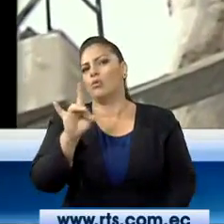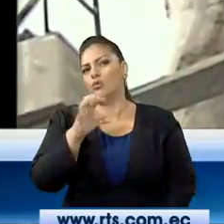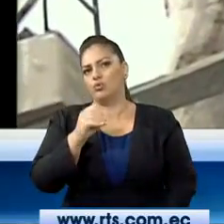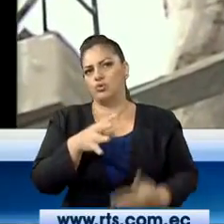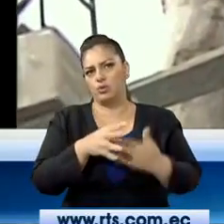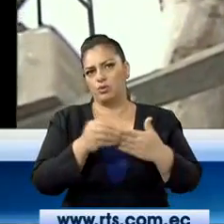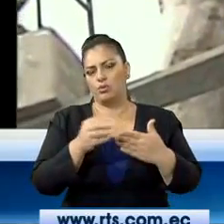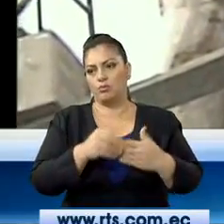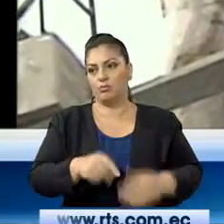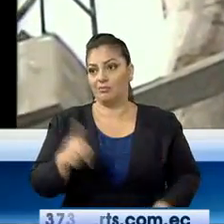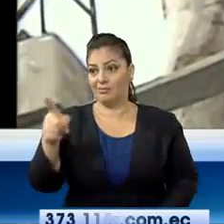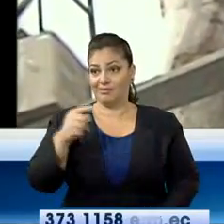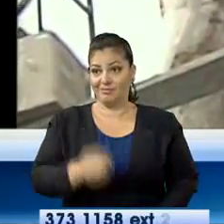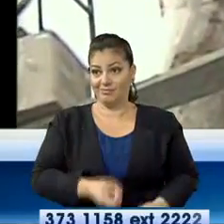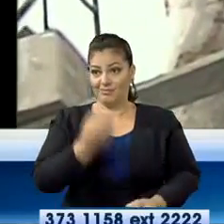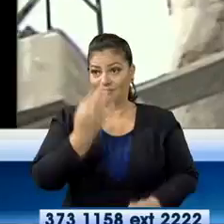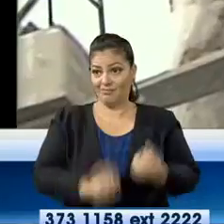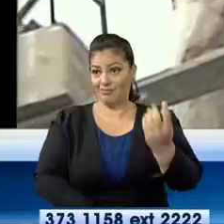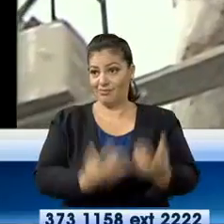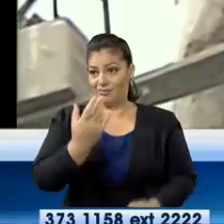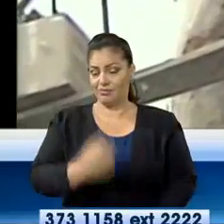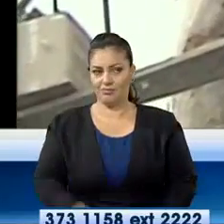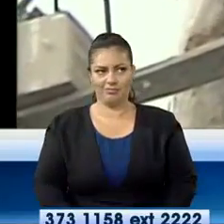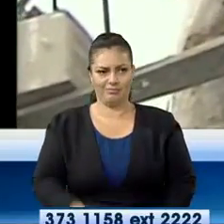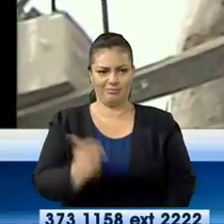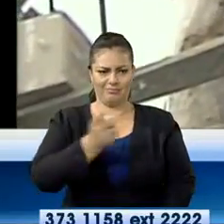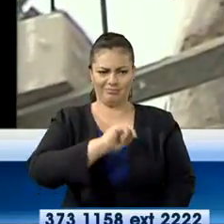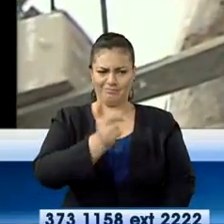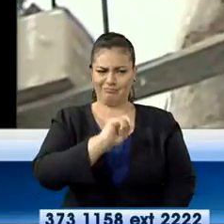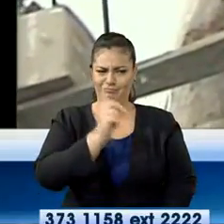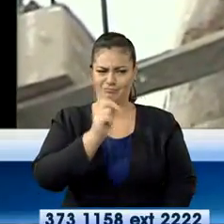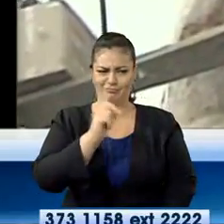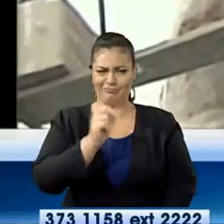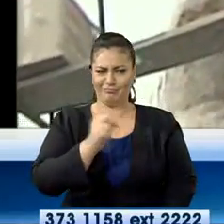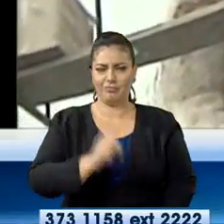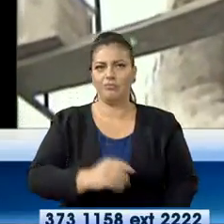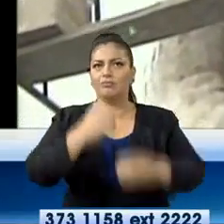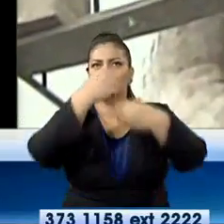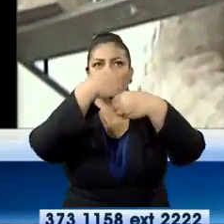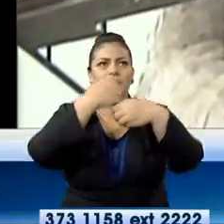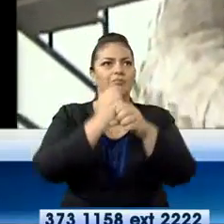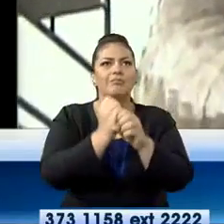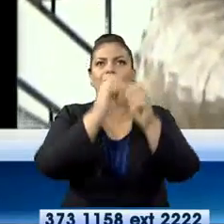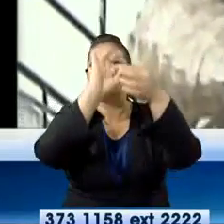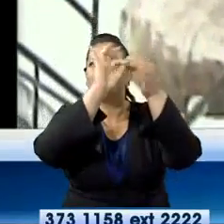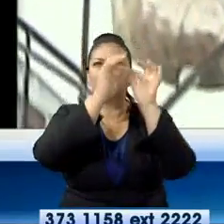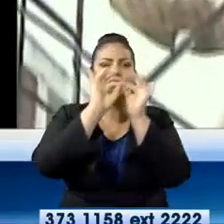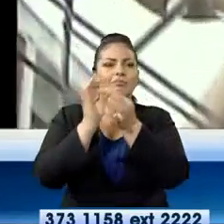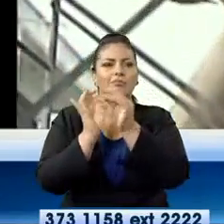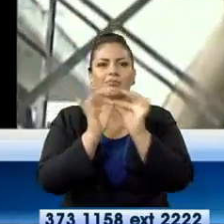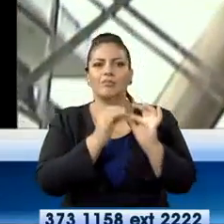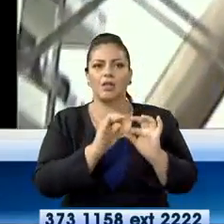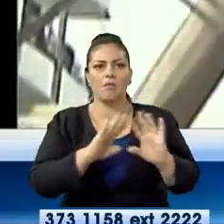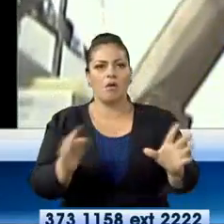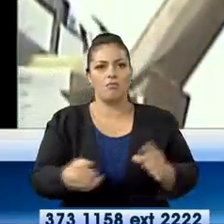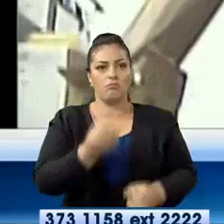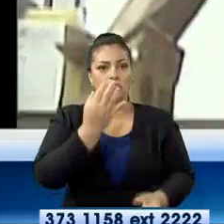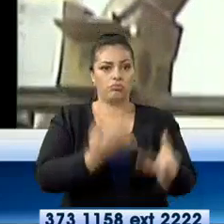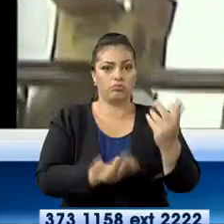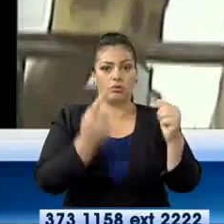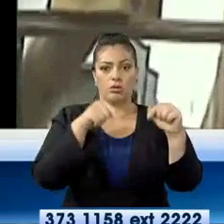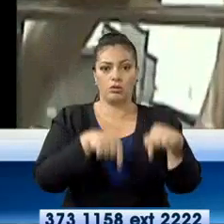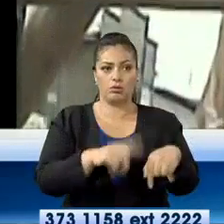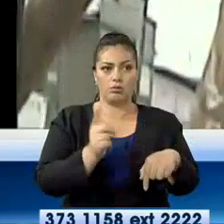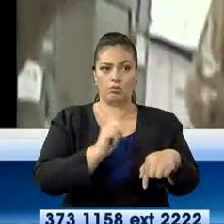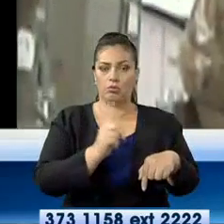quemar? No, estamos ahorita en ese proyecto de no, o sea, la quema no hacerla aquí, sino estamos buscando un lugar específico donde puedan